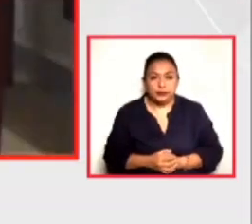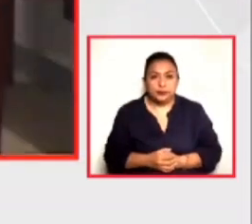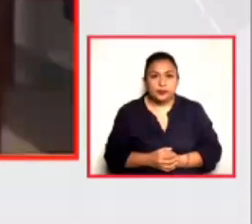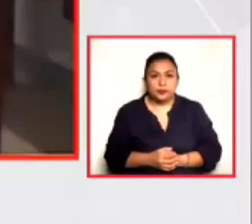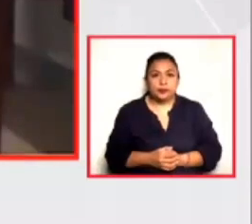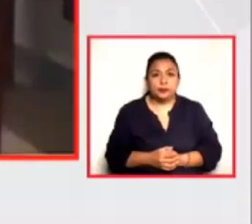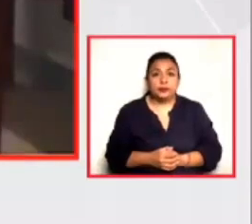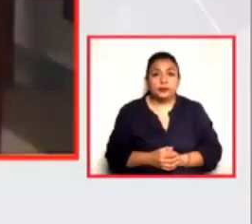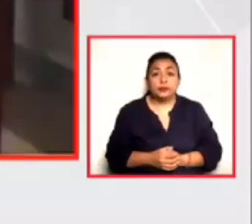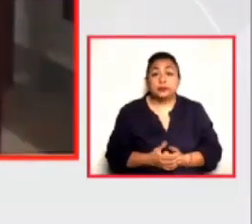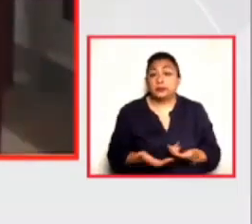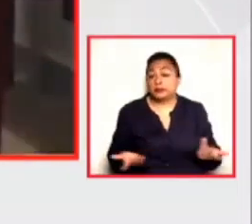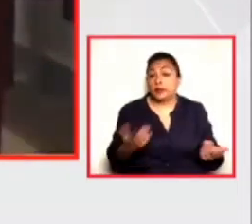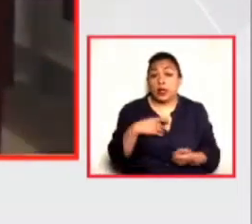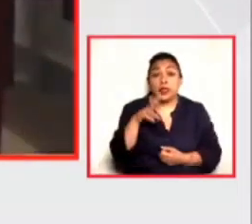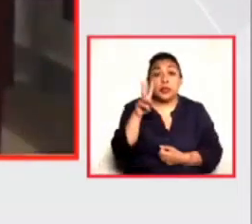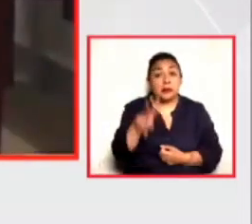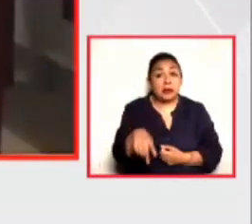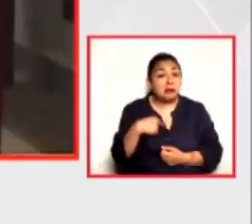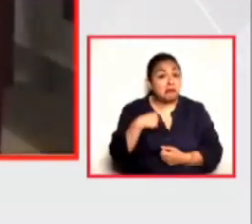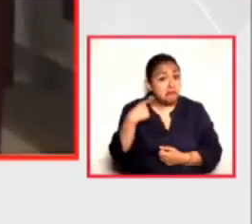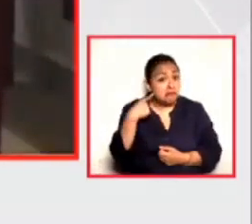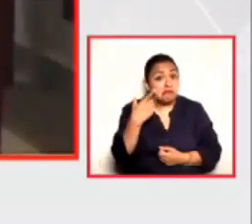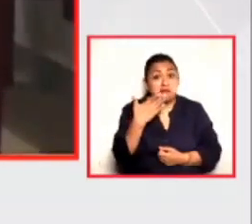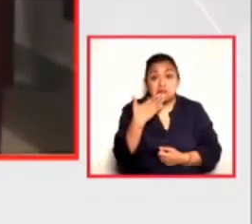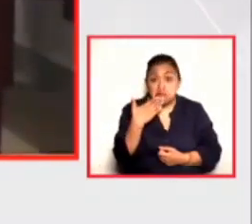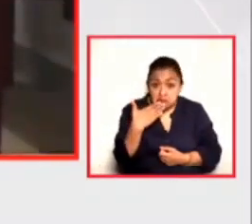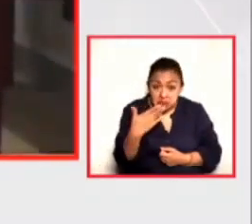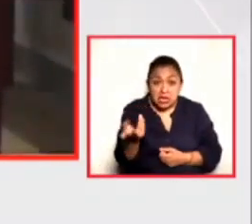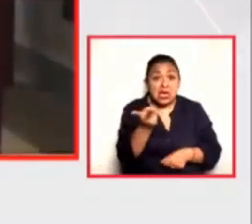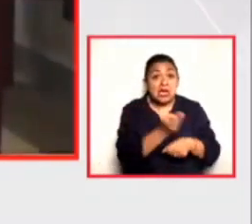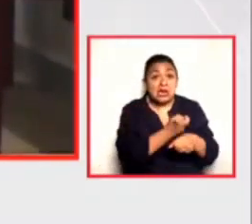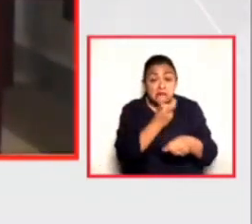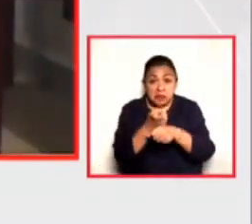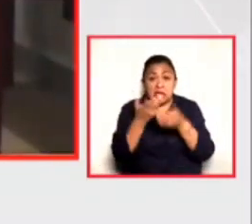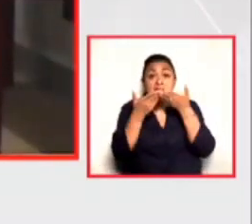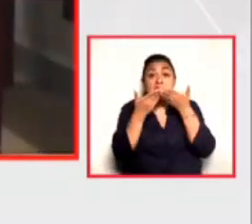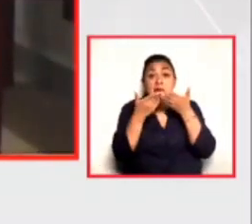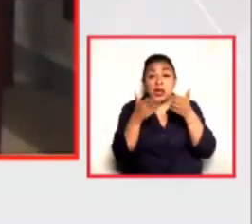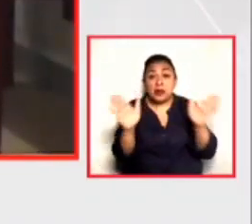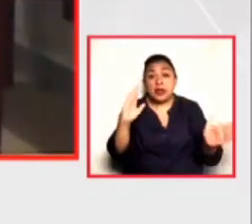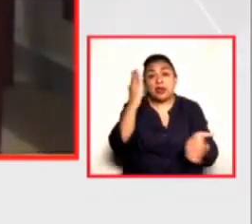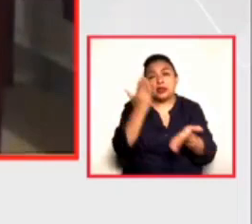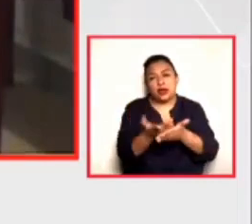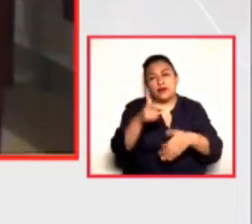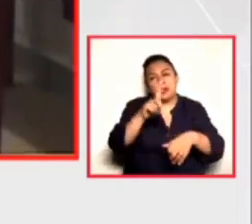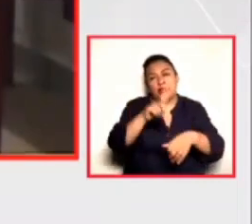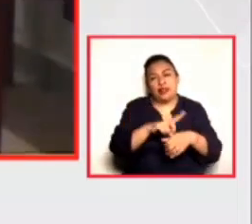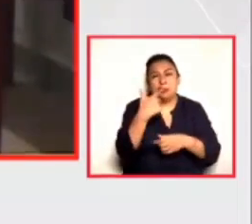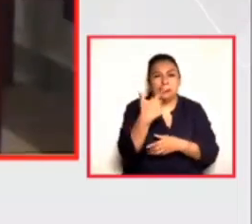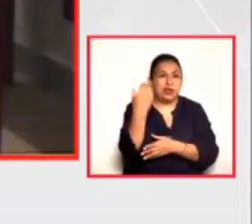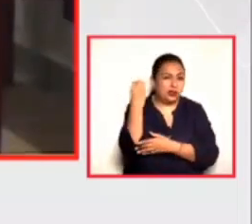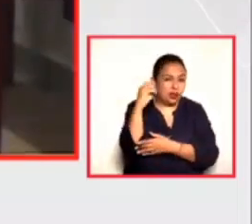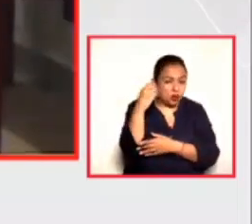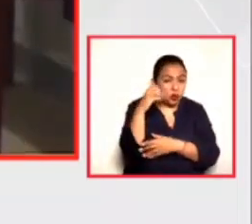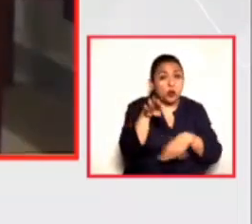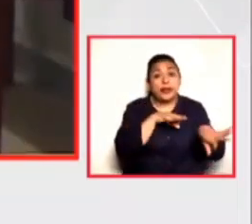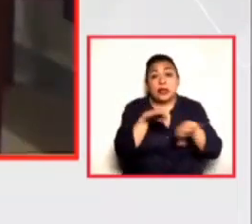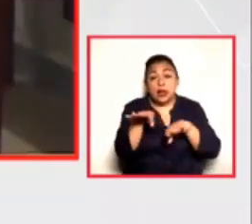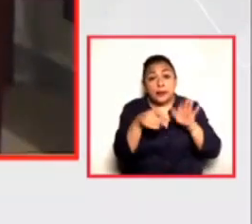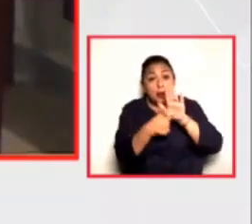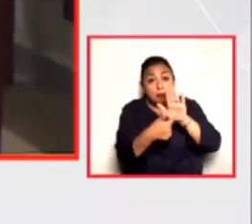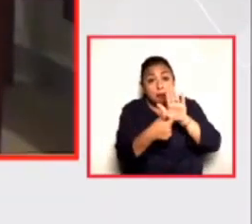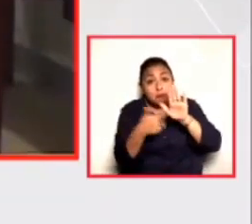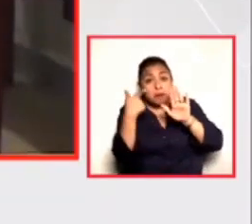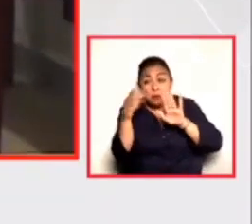Bueno, la verdad es que suena bastante bien. La convocatoria estará abierta hasta el 7 de octubre. Los trabajos que se presenten van a ser seleccionados y